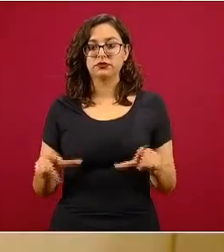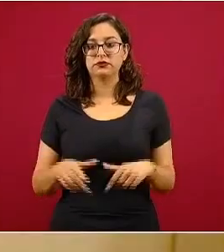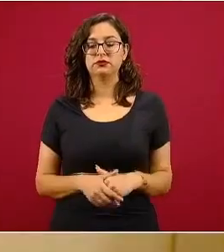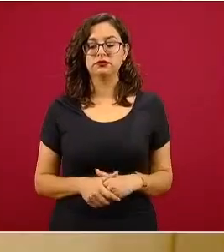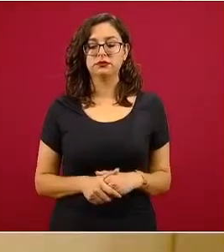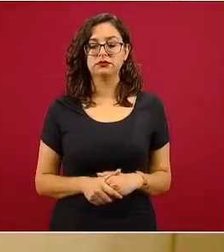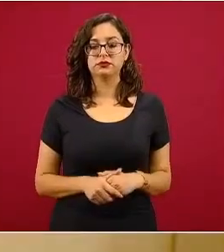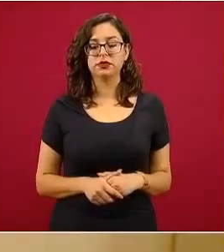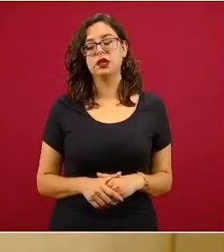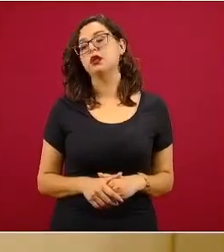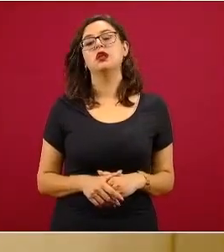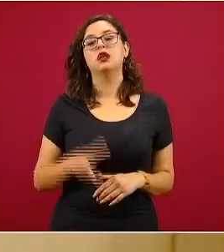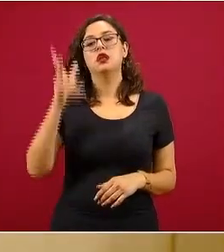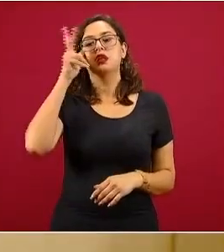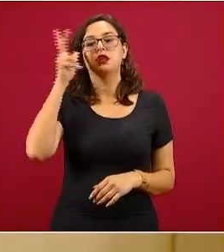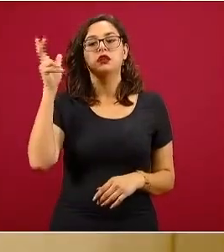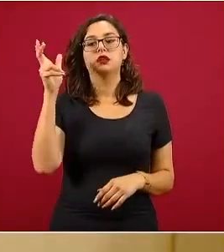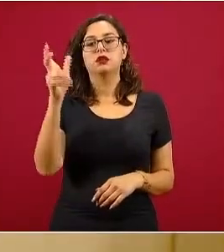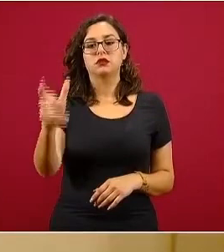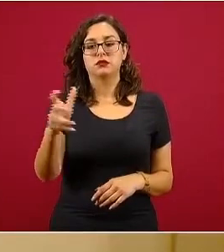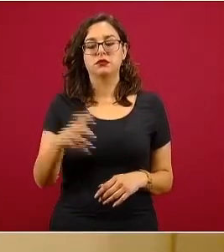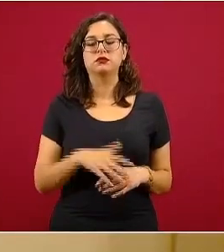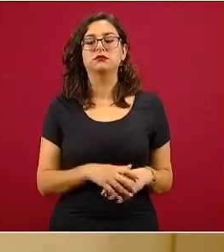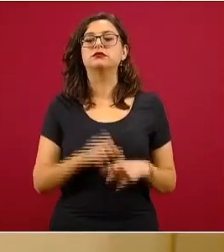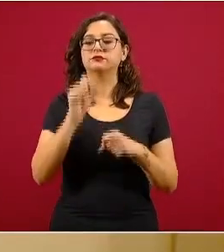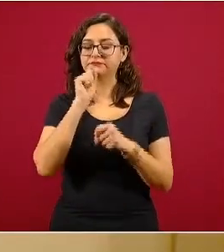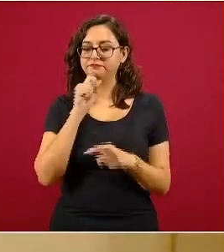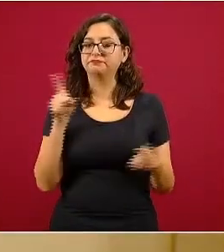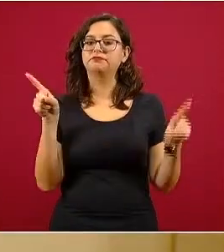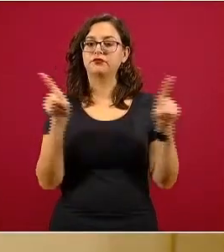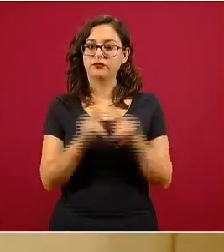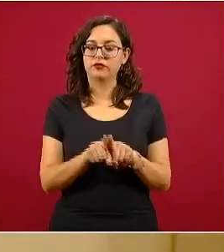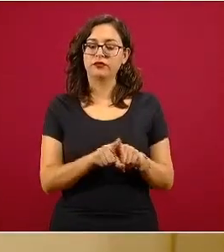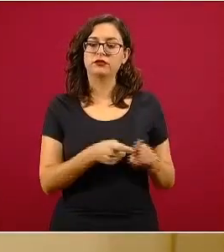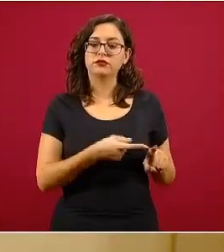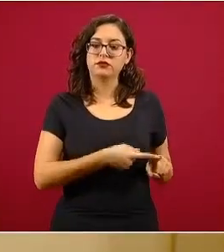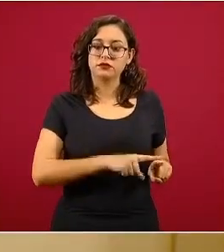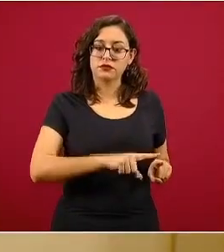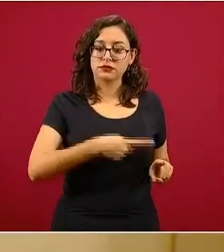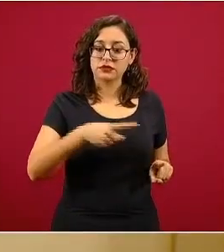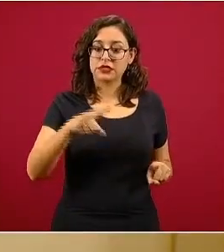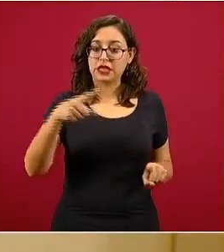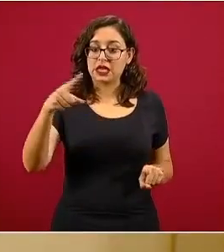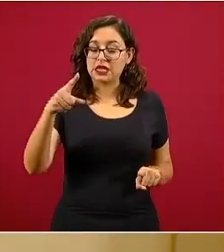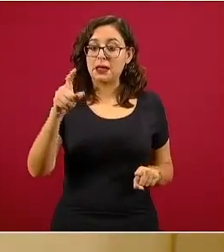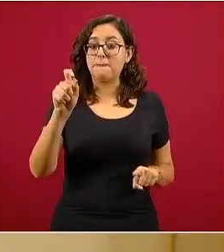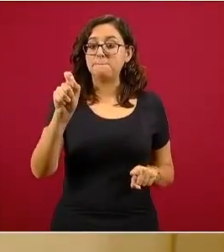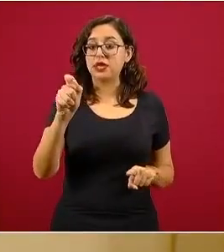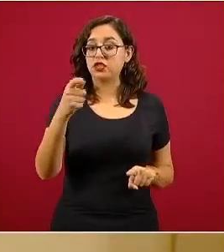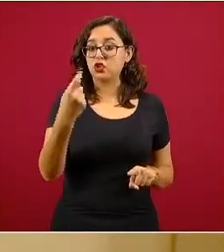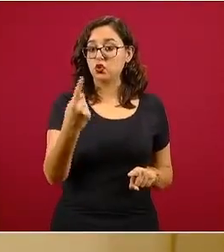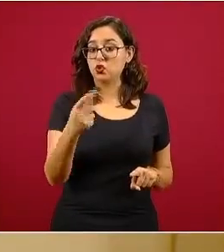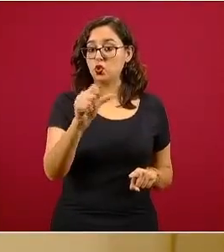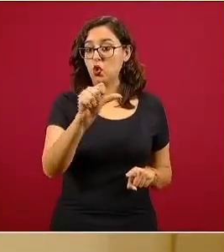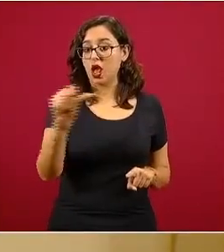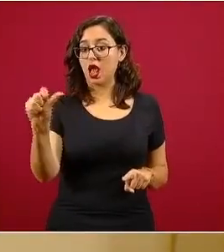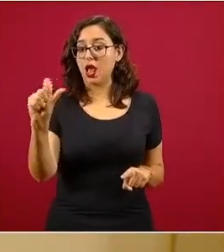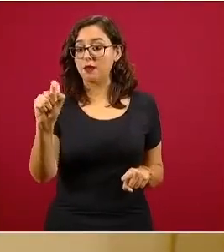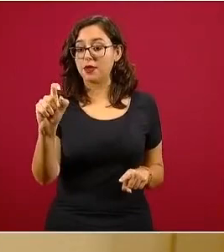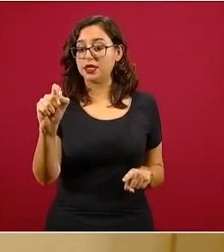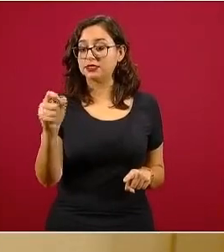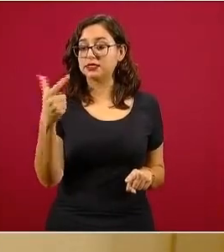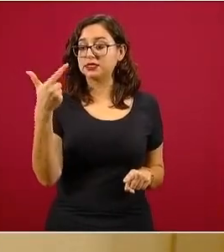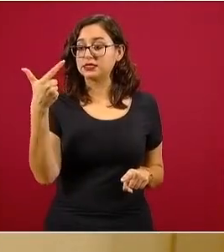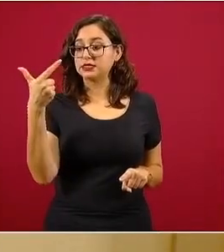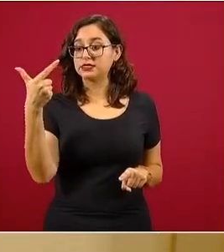Bien, vemos a Hidalgo, con una curva también que tuvo una meseta importante desde la semana 21 hasta la 27, después de lo que parecía había